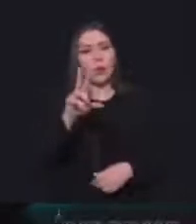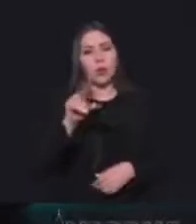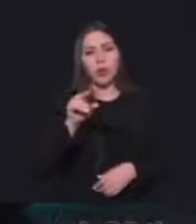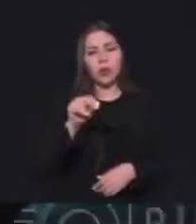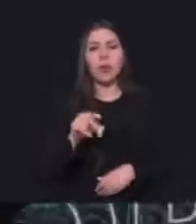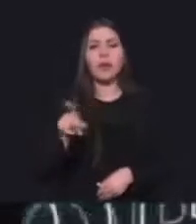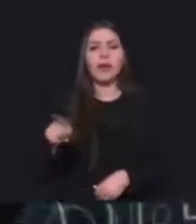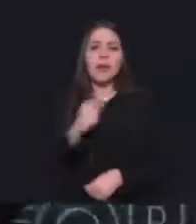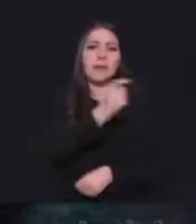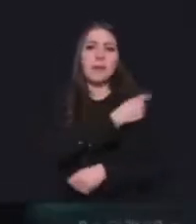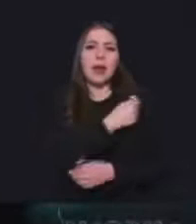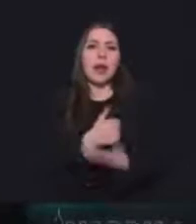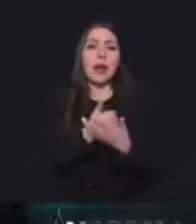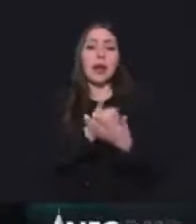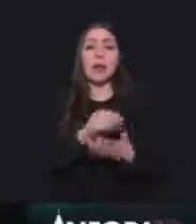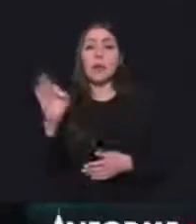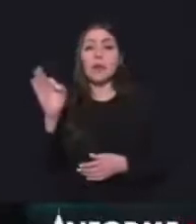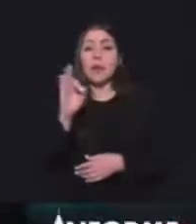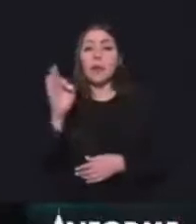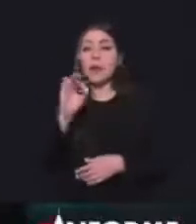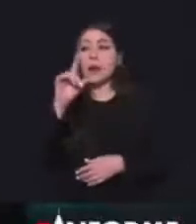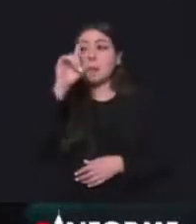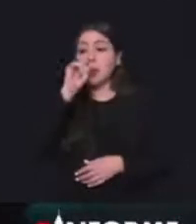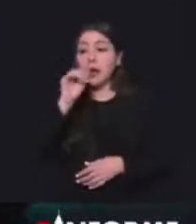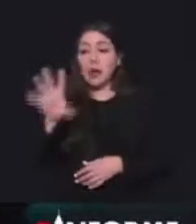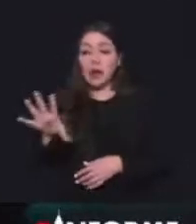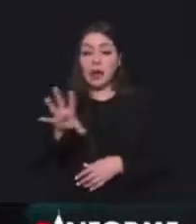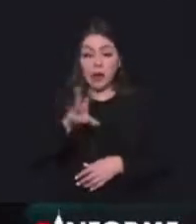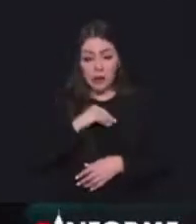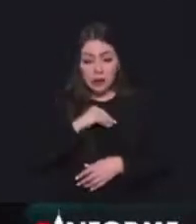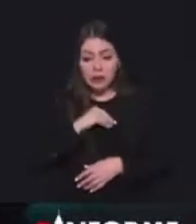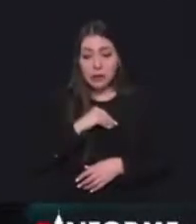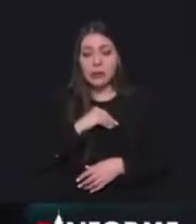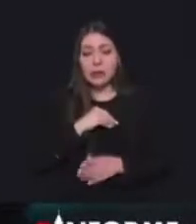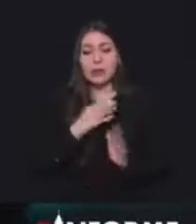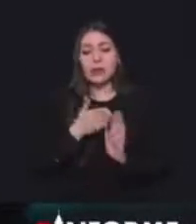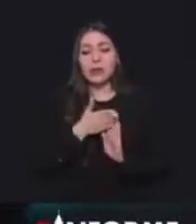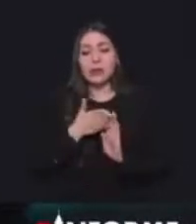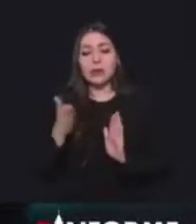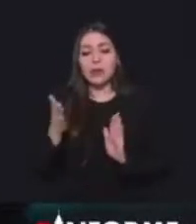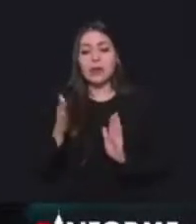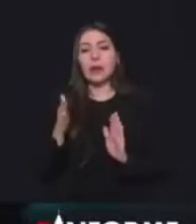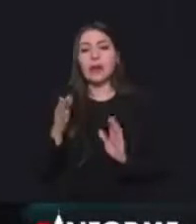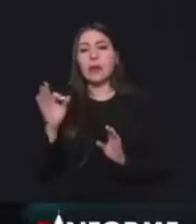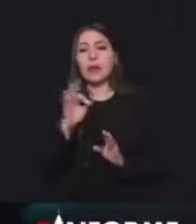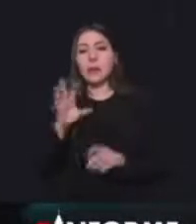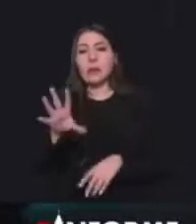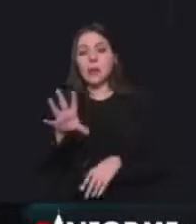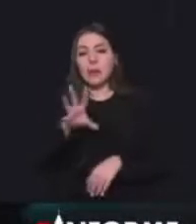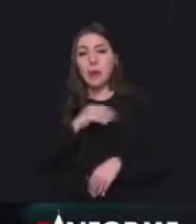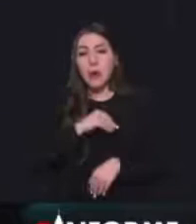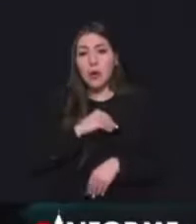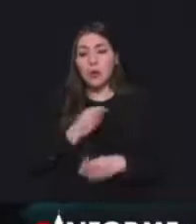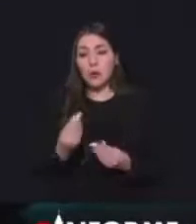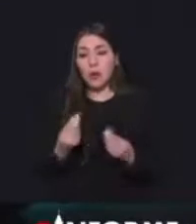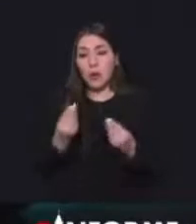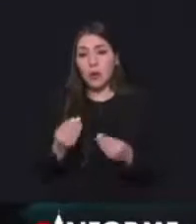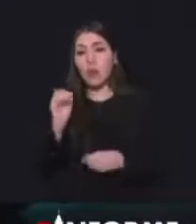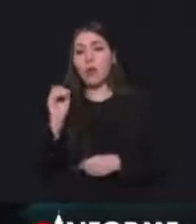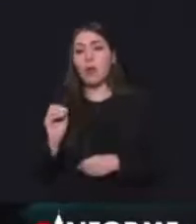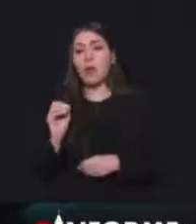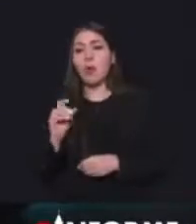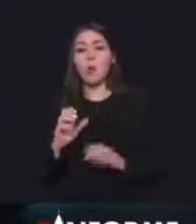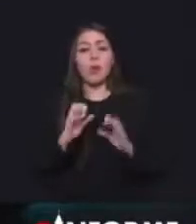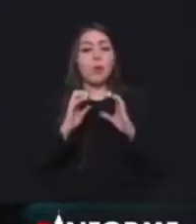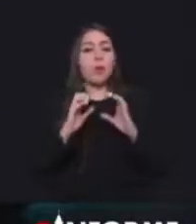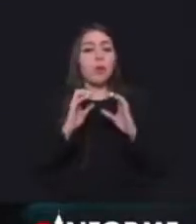te contagies y tomes las medidas, ¿no? Si dejas que evolucione la enfermedad, o si te contagias mucho, si no te cuidas,